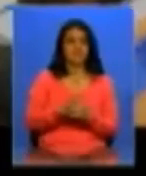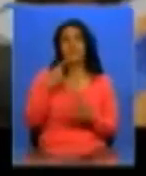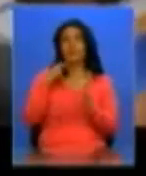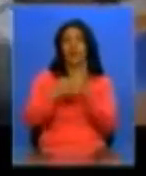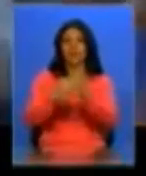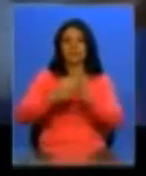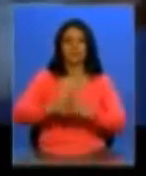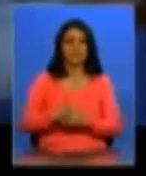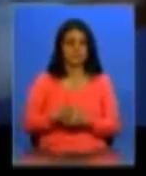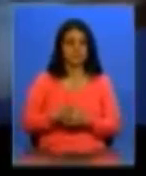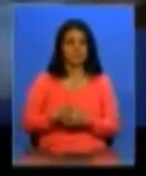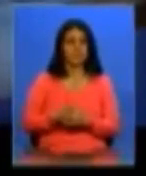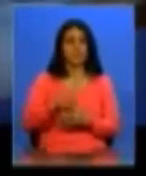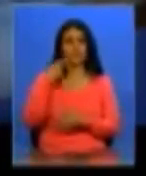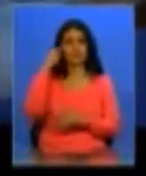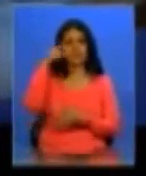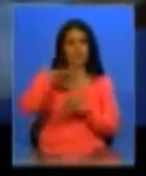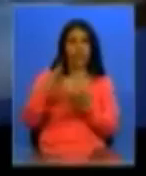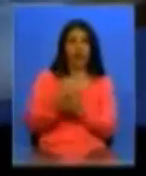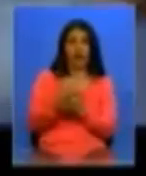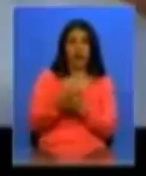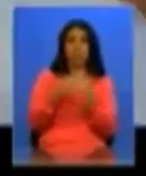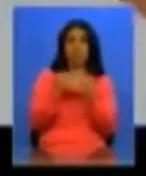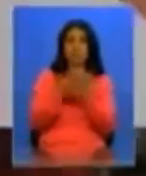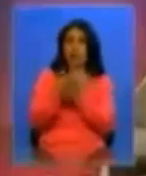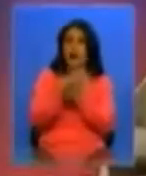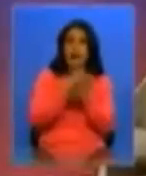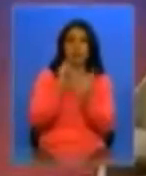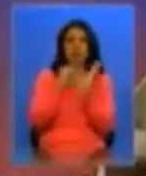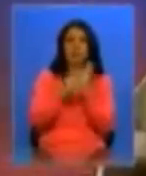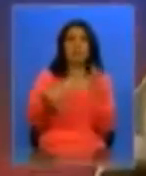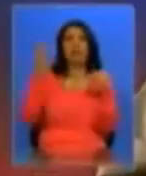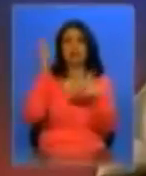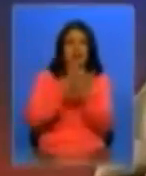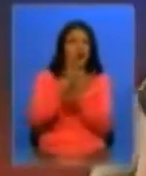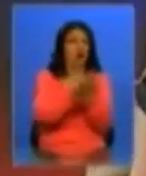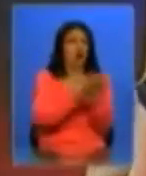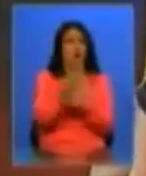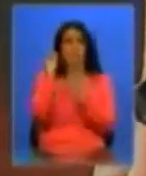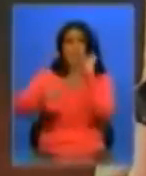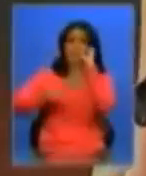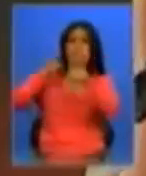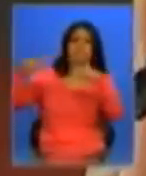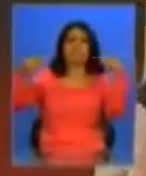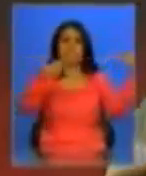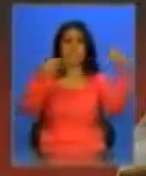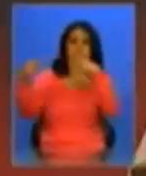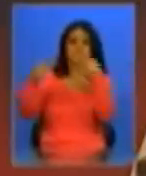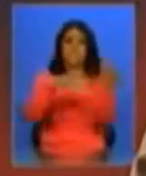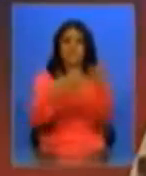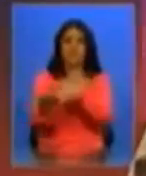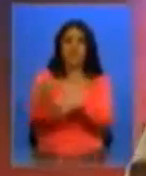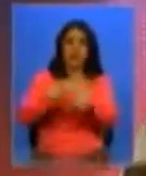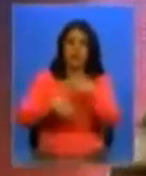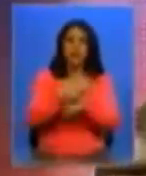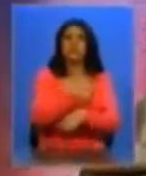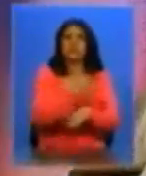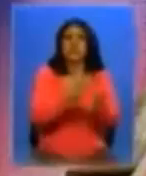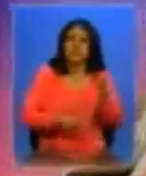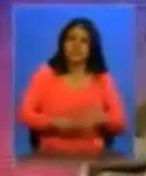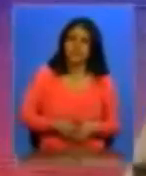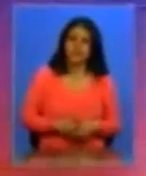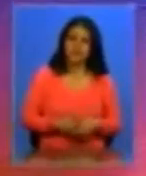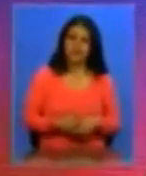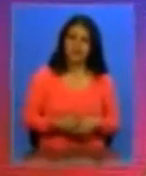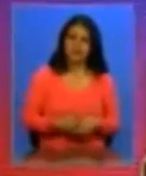si había más violencia que hubo, ¿no? Si había enfrentamientos, si había muertos, etcétera. O sea, qué